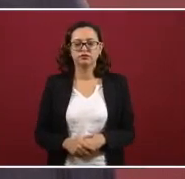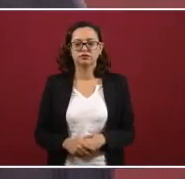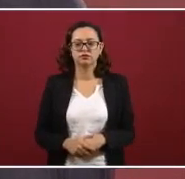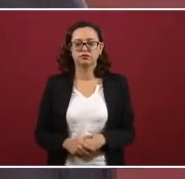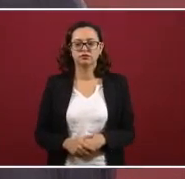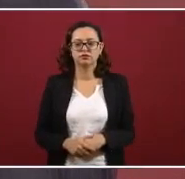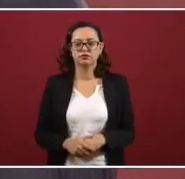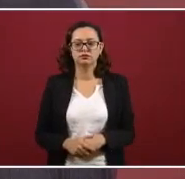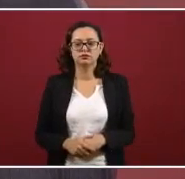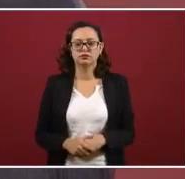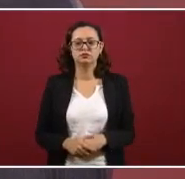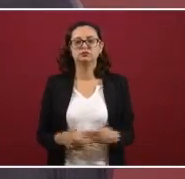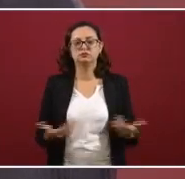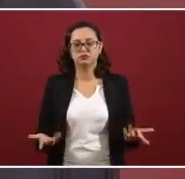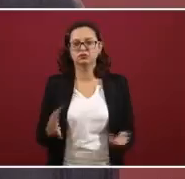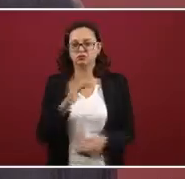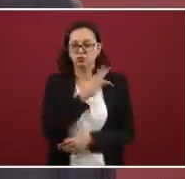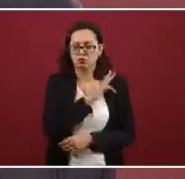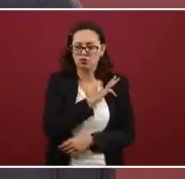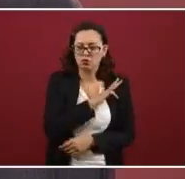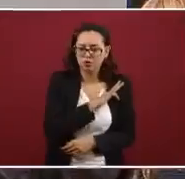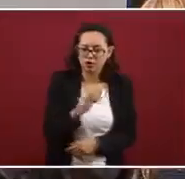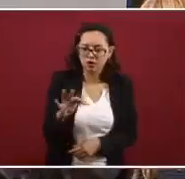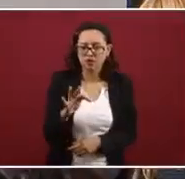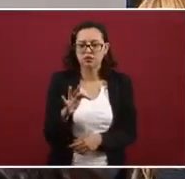para que nos permita